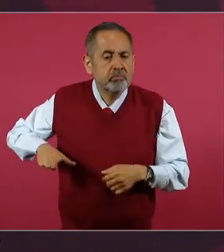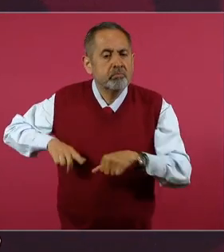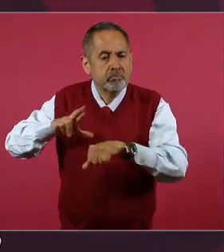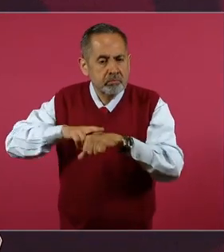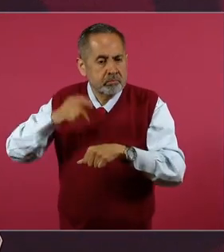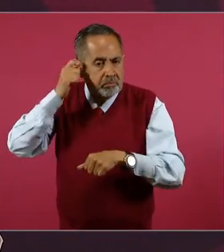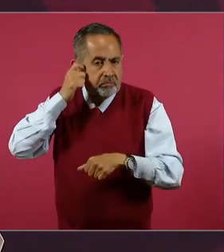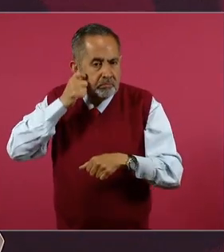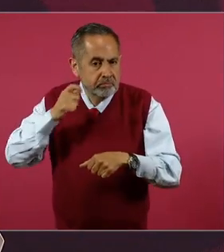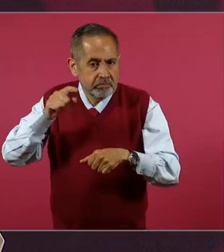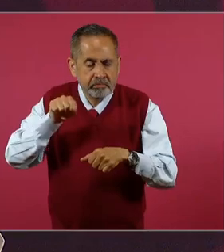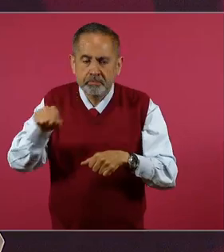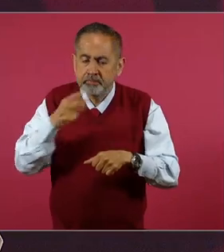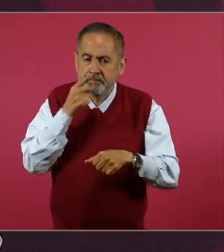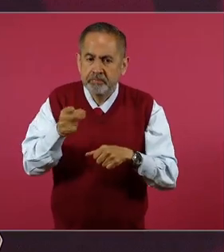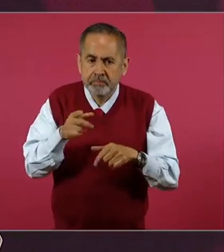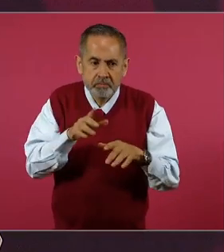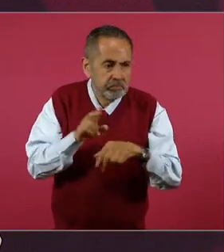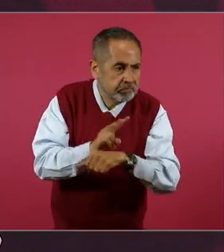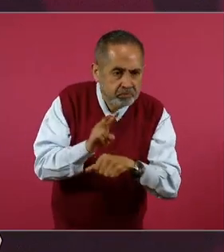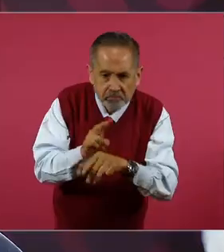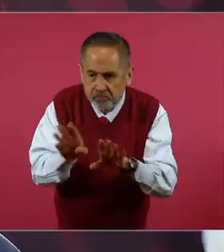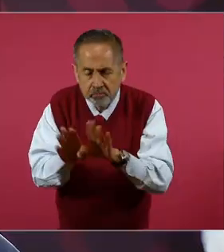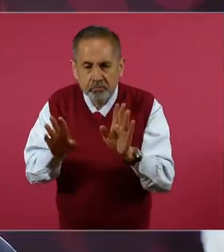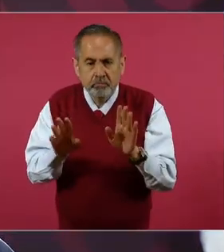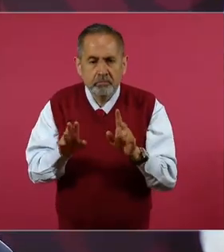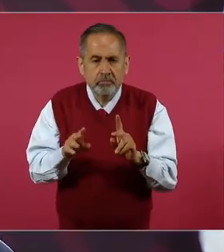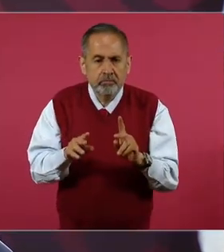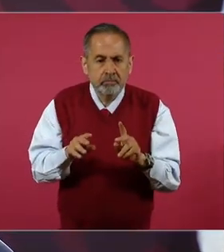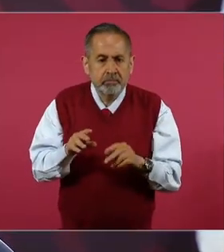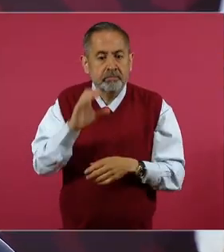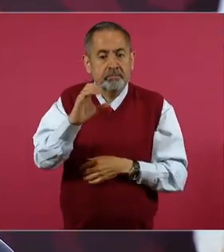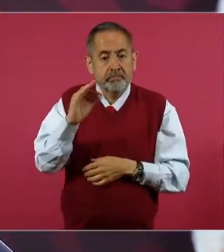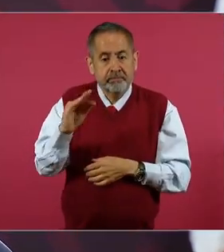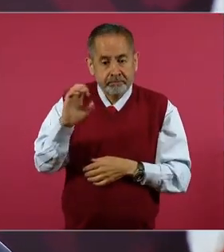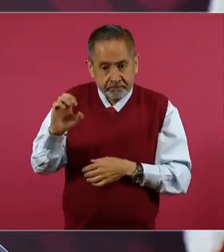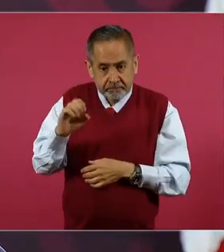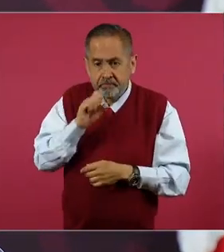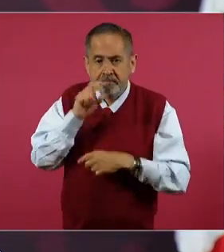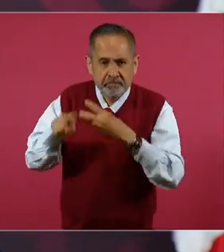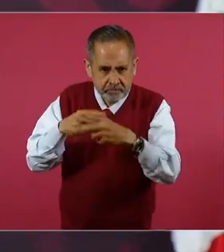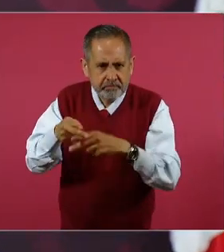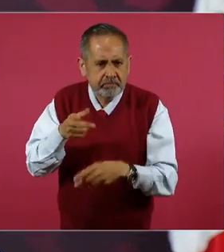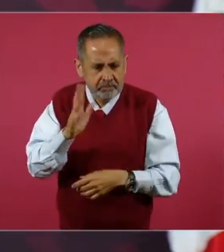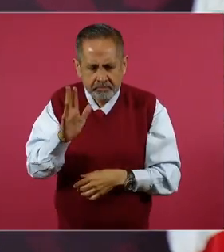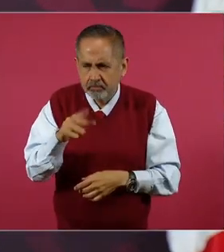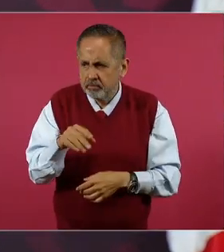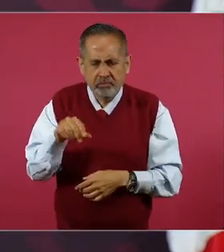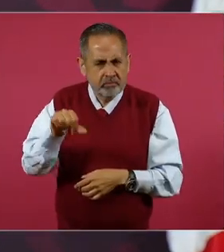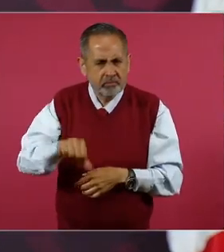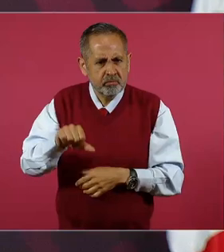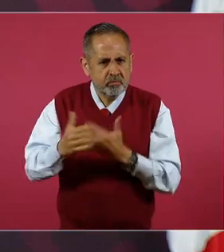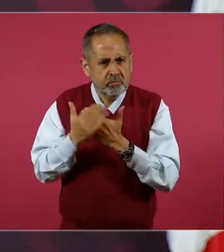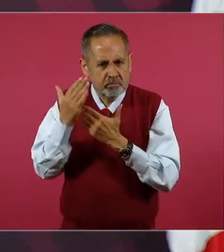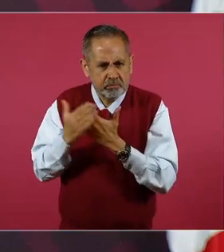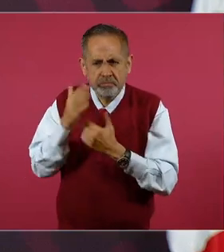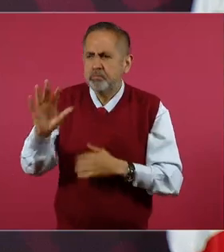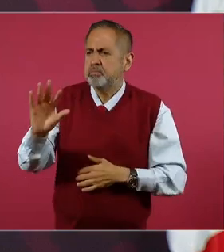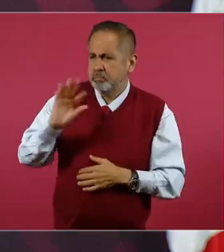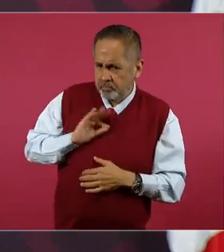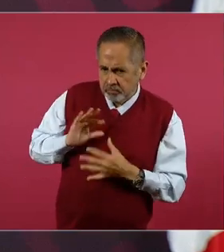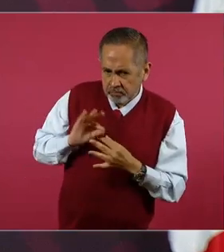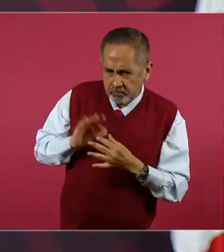Guerrero, están ahí, la Comisión Federal de Electricidad. Ya en la mañana me